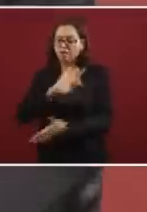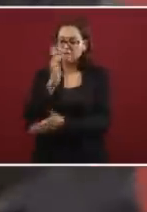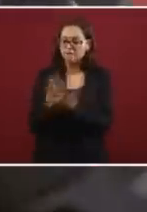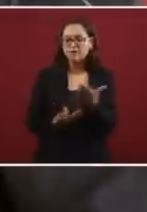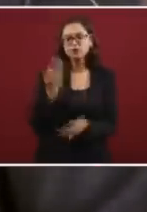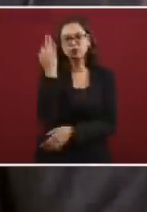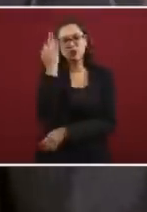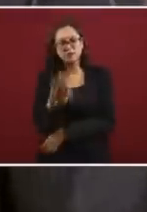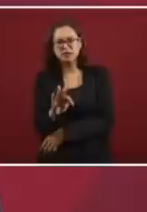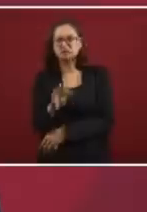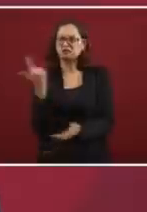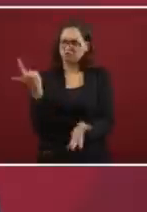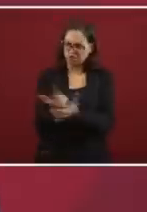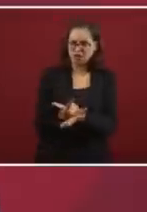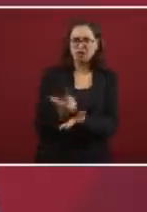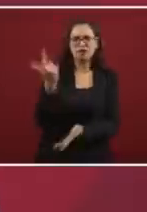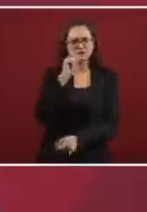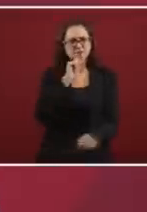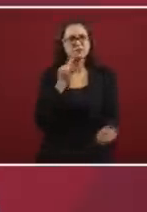facturas